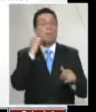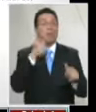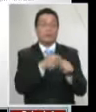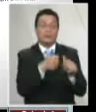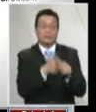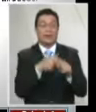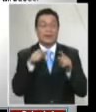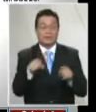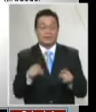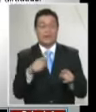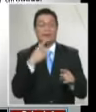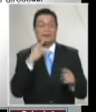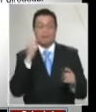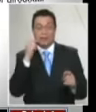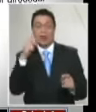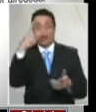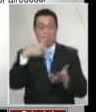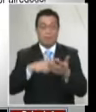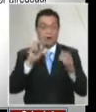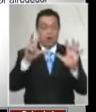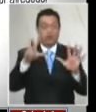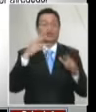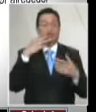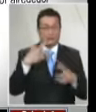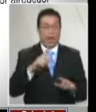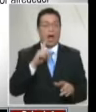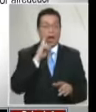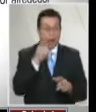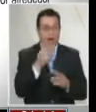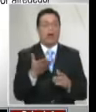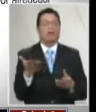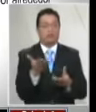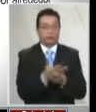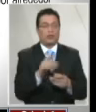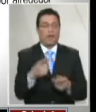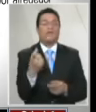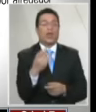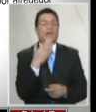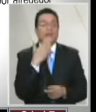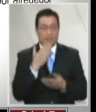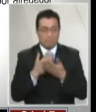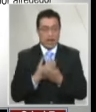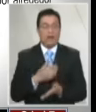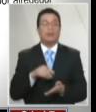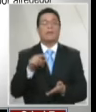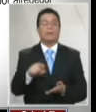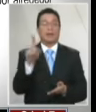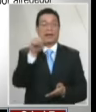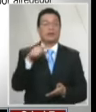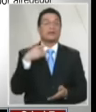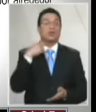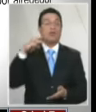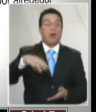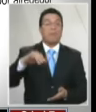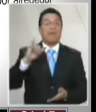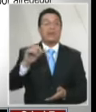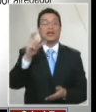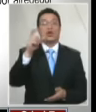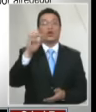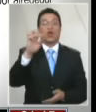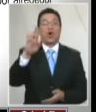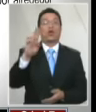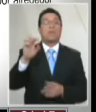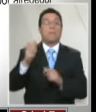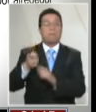Carolina gacitúa quien en 2008 ya había sido parte de dicho procedimiento de boletas para sqm y corpesca asegura que en